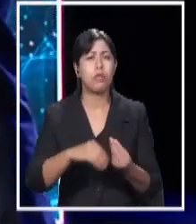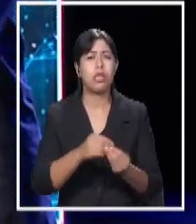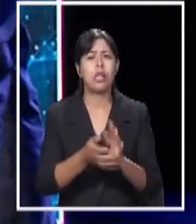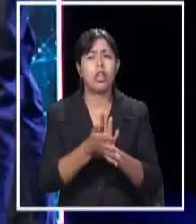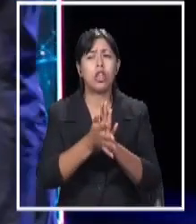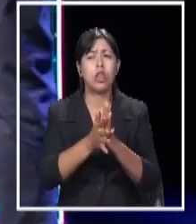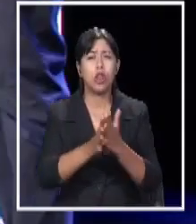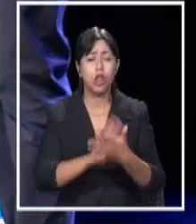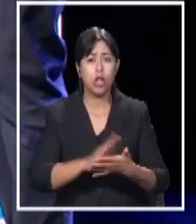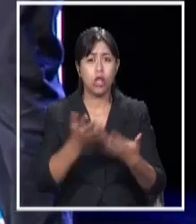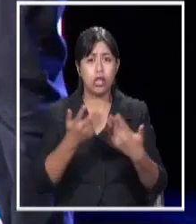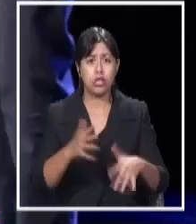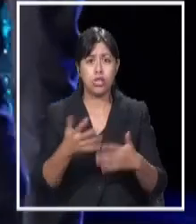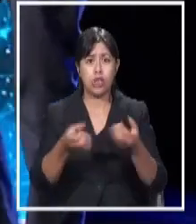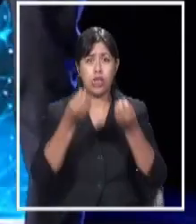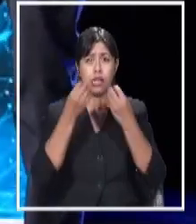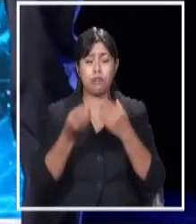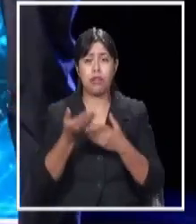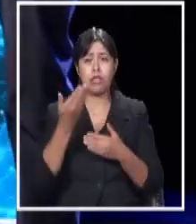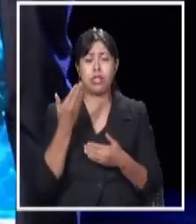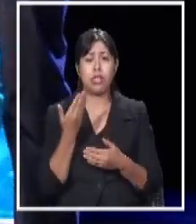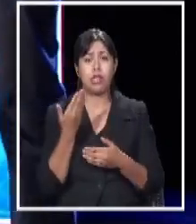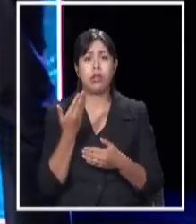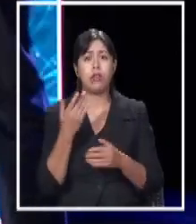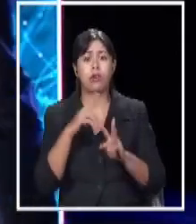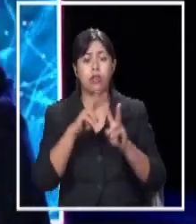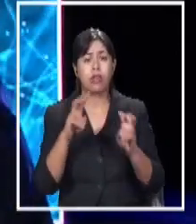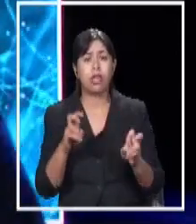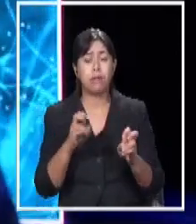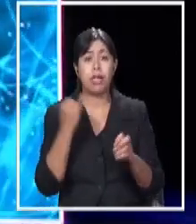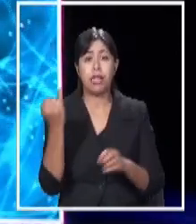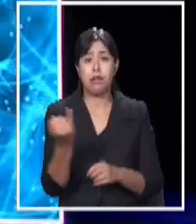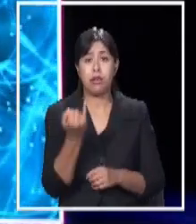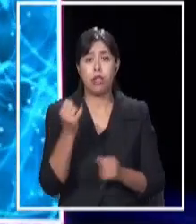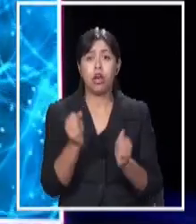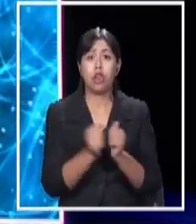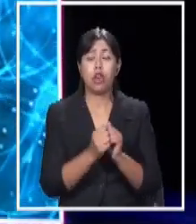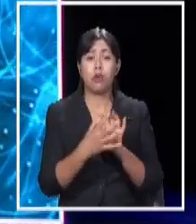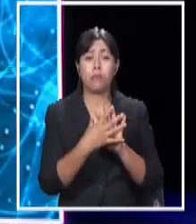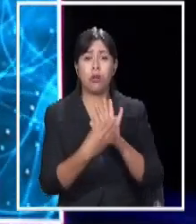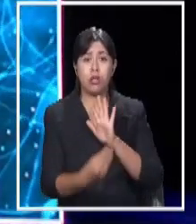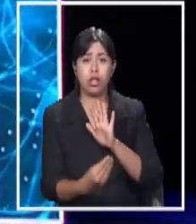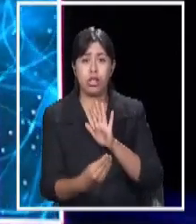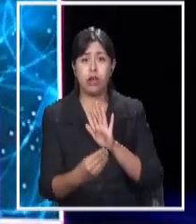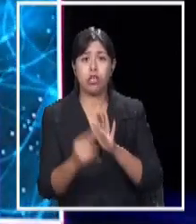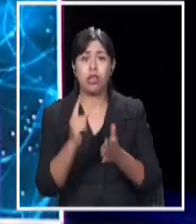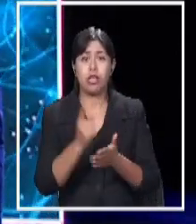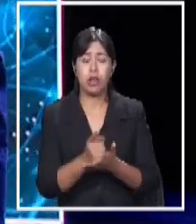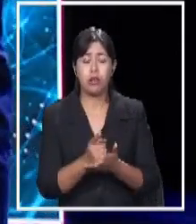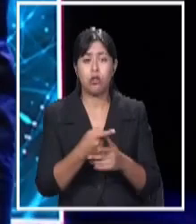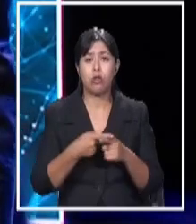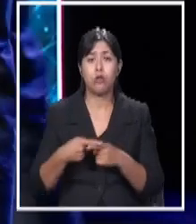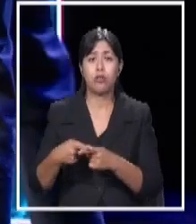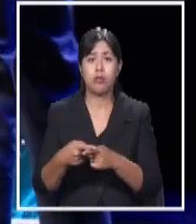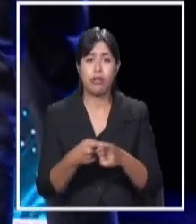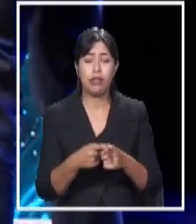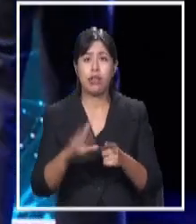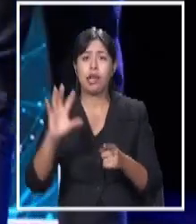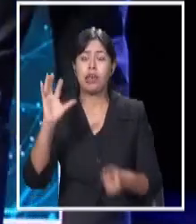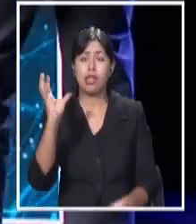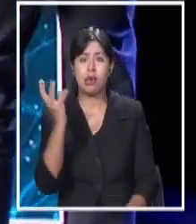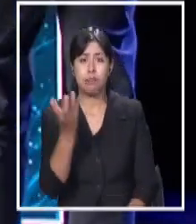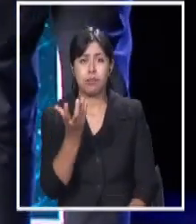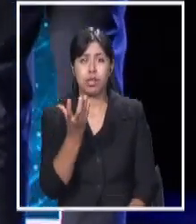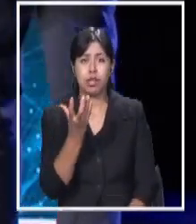aprendido respecto de aspectos individuales con los modelos de determinantes sociales y ambientales